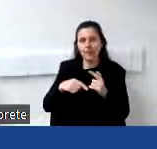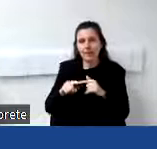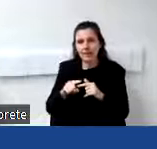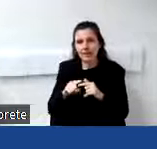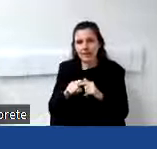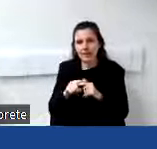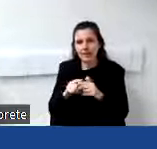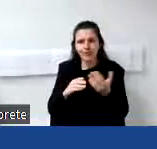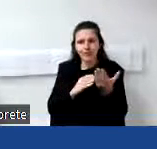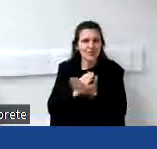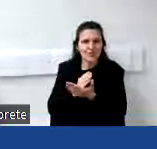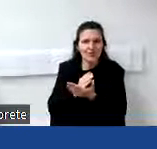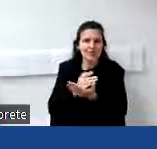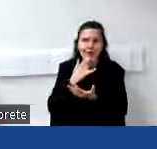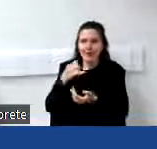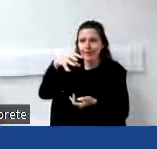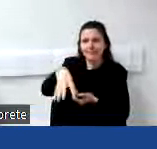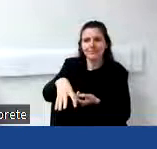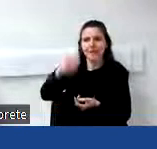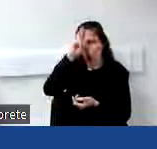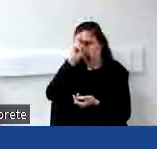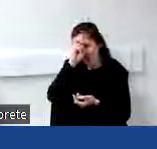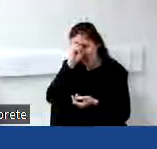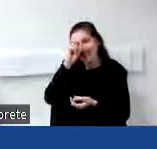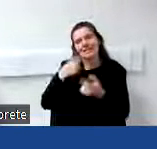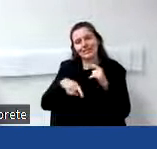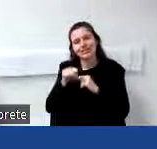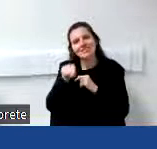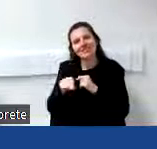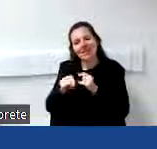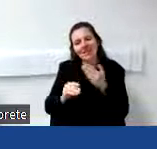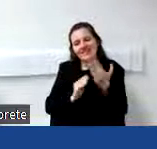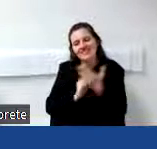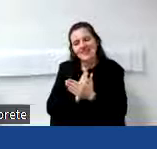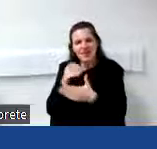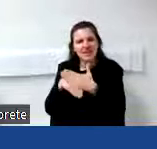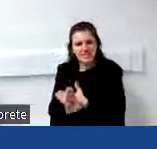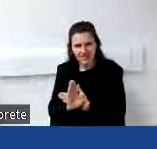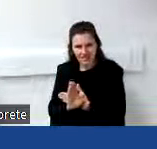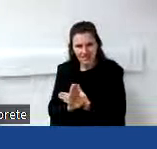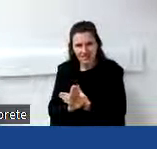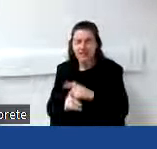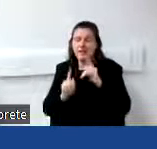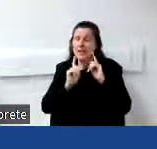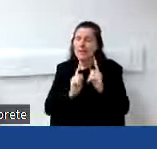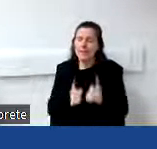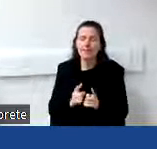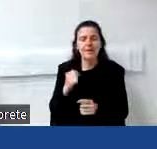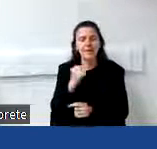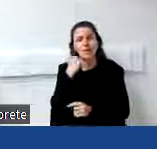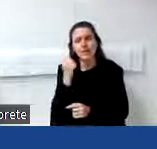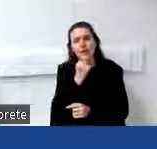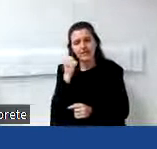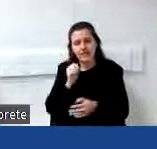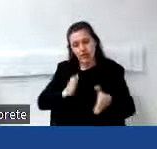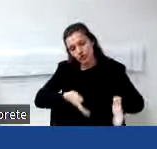bueno, ¿cómo lo podemos generar? Entonces, bueno, después lo que tiene que ver con escalones y escaleras, el acceso al interior de los edificios,